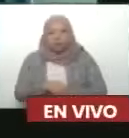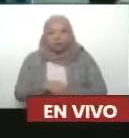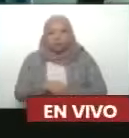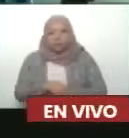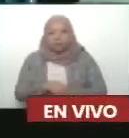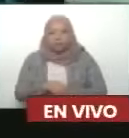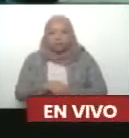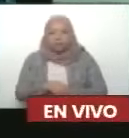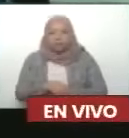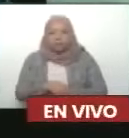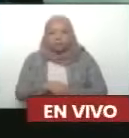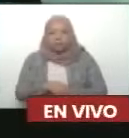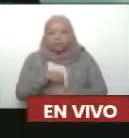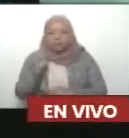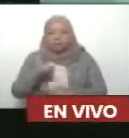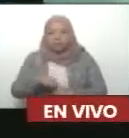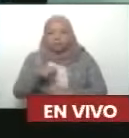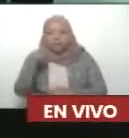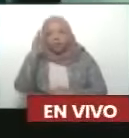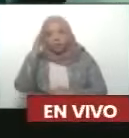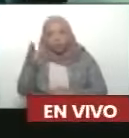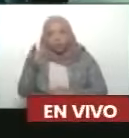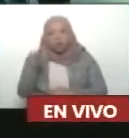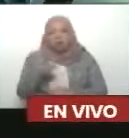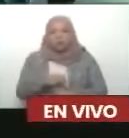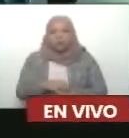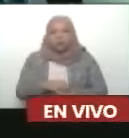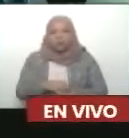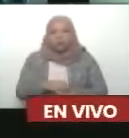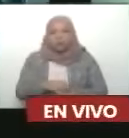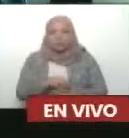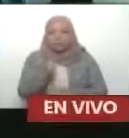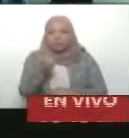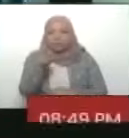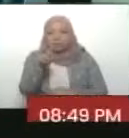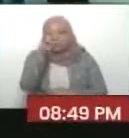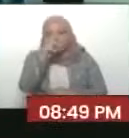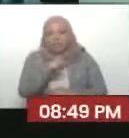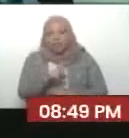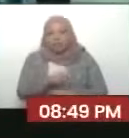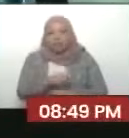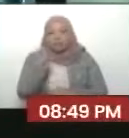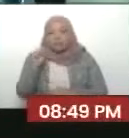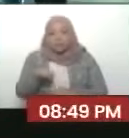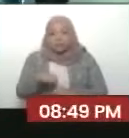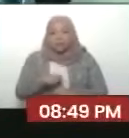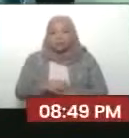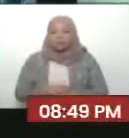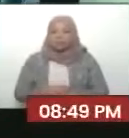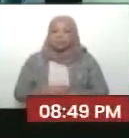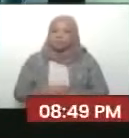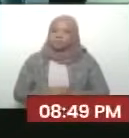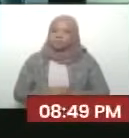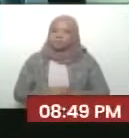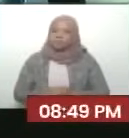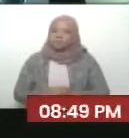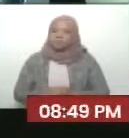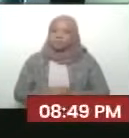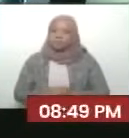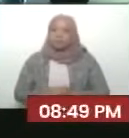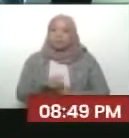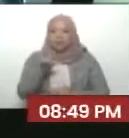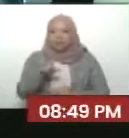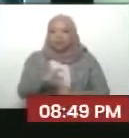Salvador. ¿Cómo estás, Salvador? Bien. ¿Vas a cumplir 13 años ya? Sí, sí. Mira, y también